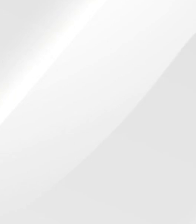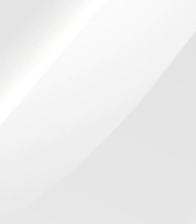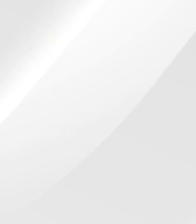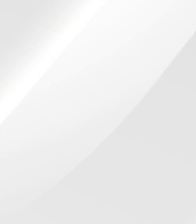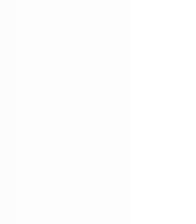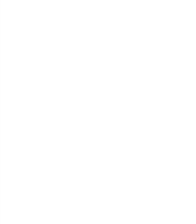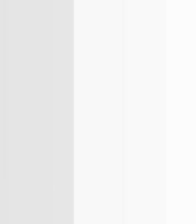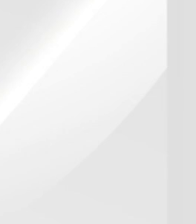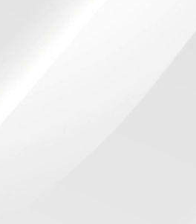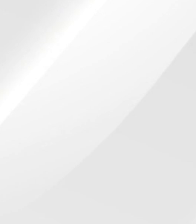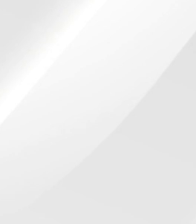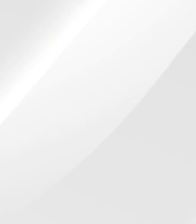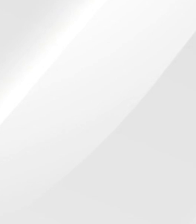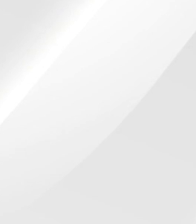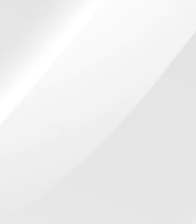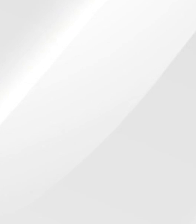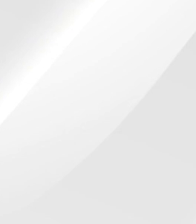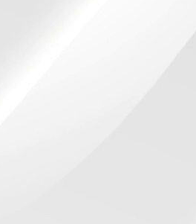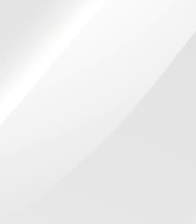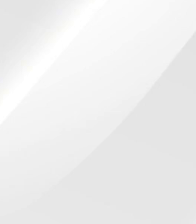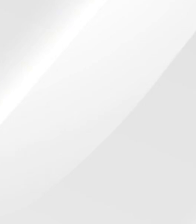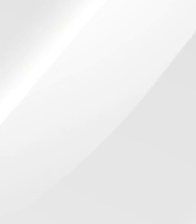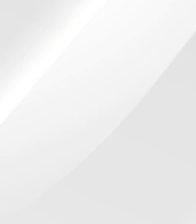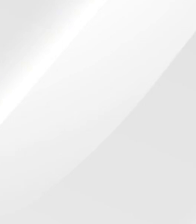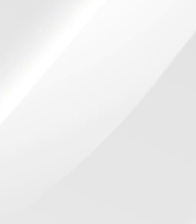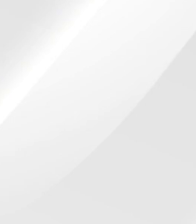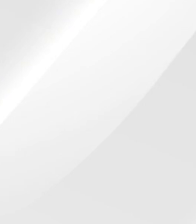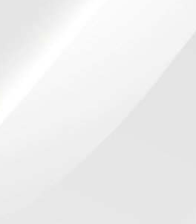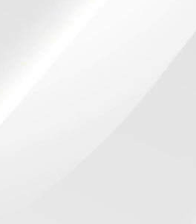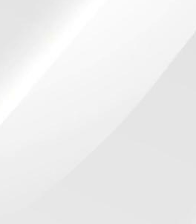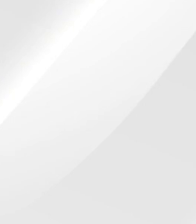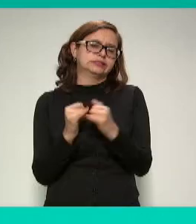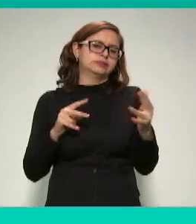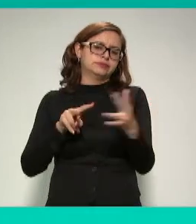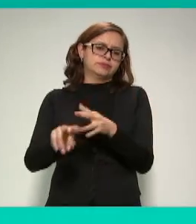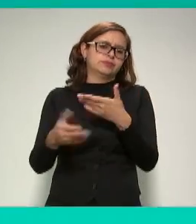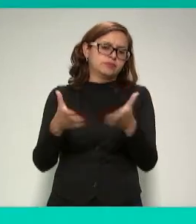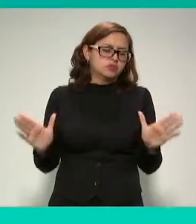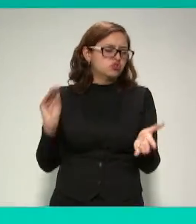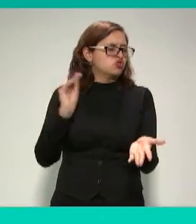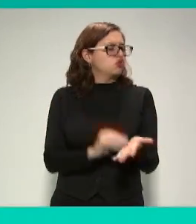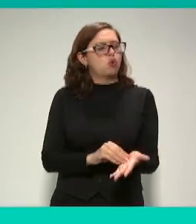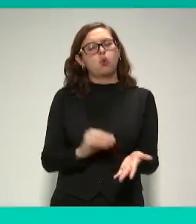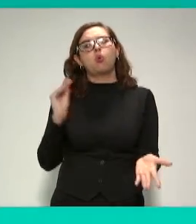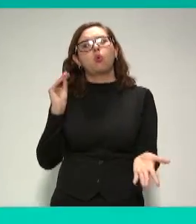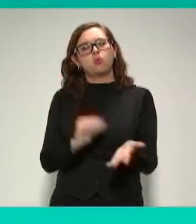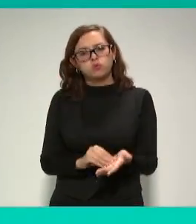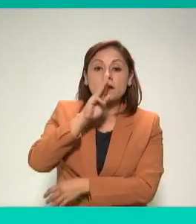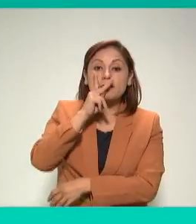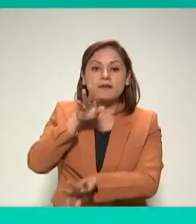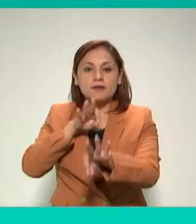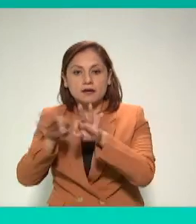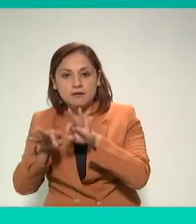Instituto Nacional de Transparencia, Acceso a la Información y Protección de Datos Personales. El INAI ordenó a la Comisión Federal para la